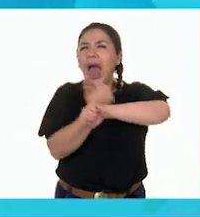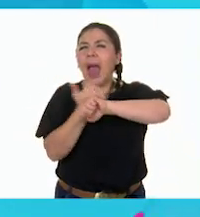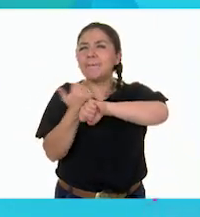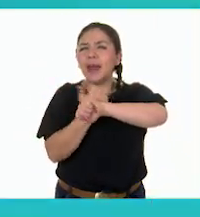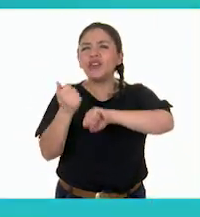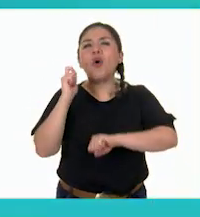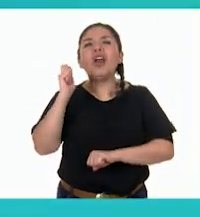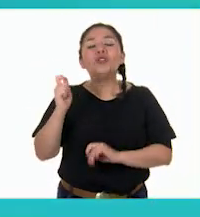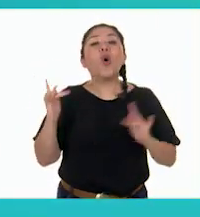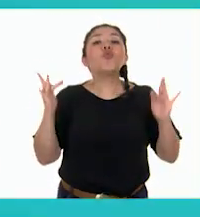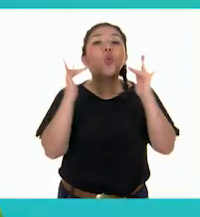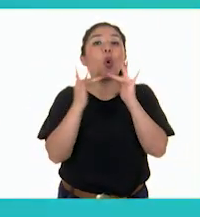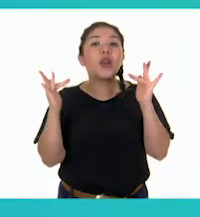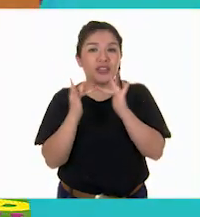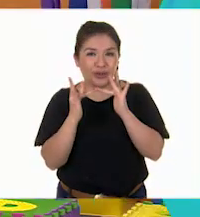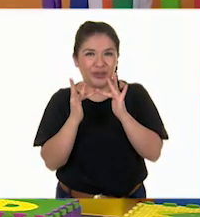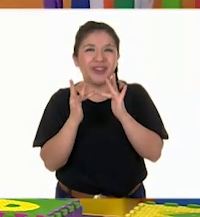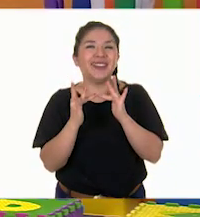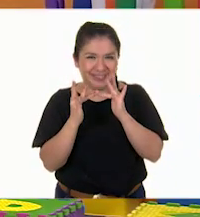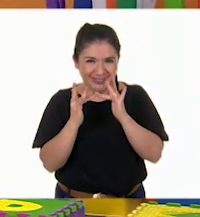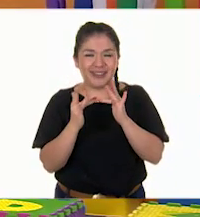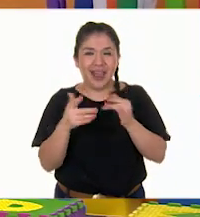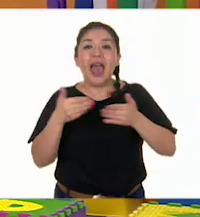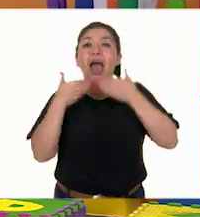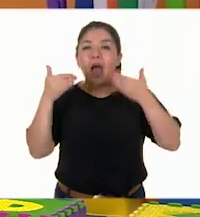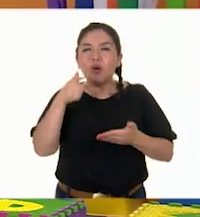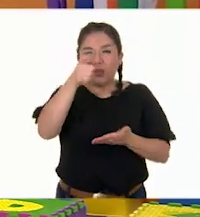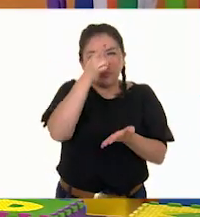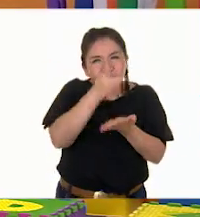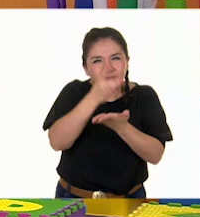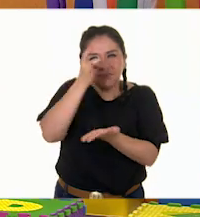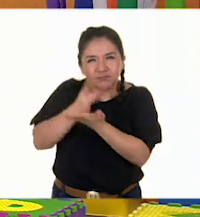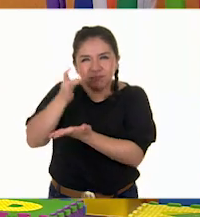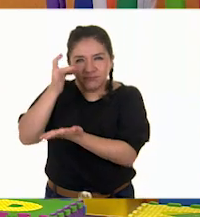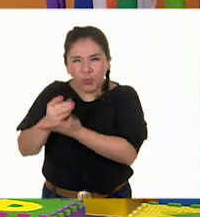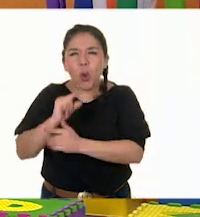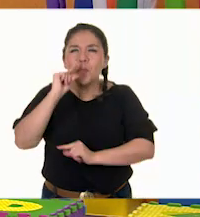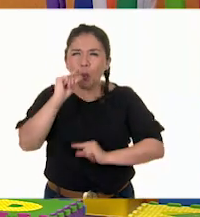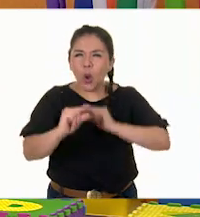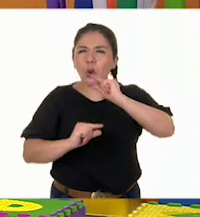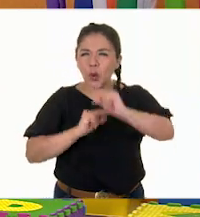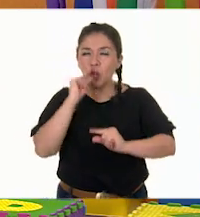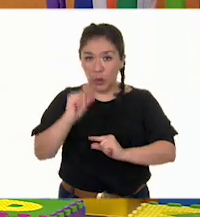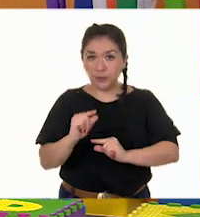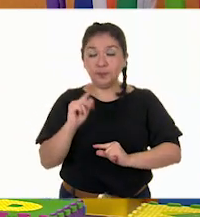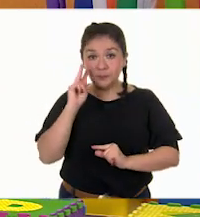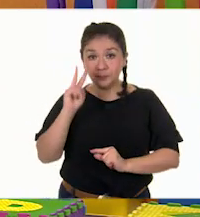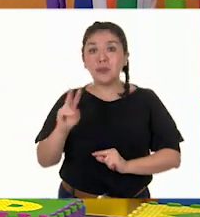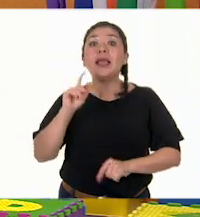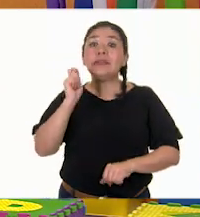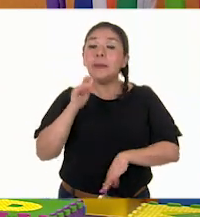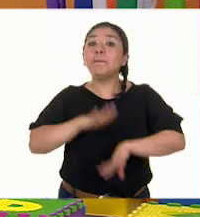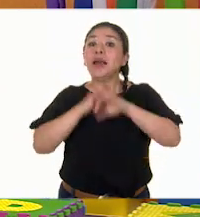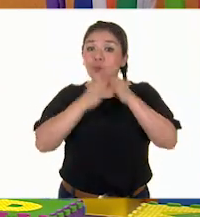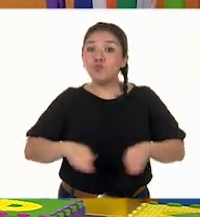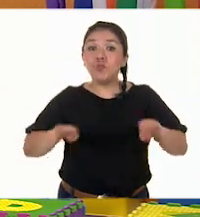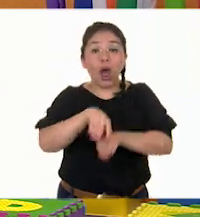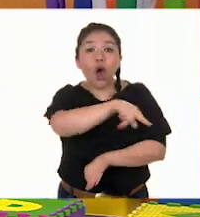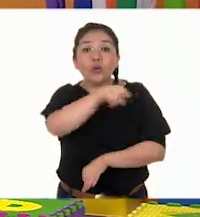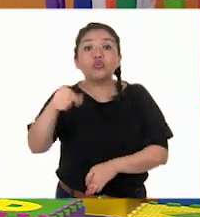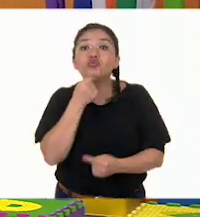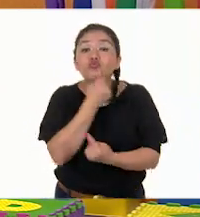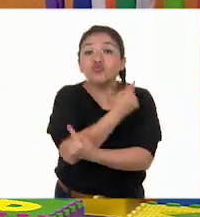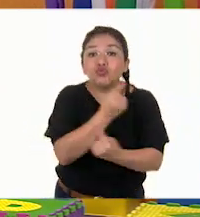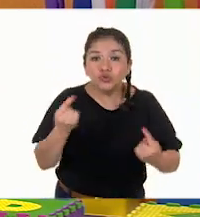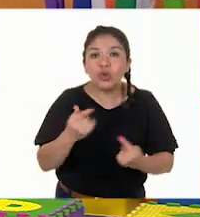hay conectores. Entonces, sí, vamos a irlos identificando poco a poco. Porque perfecto, es muy importante que las niñas y los